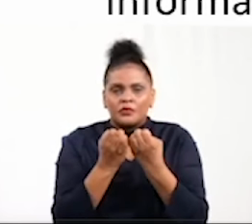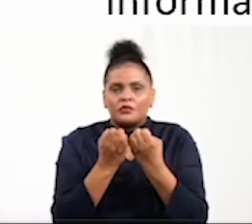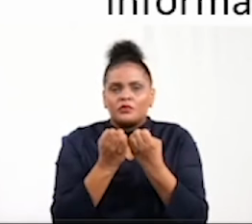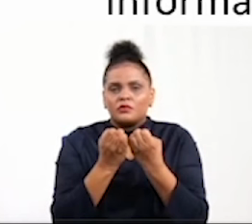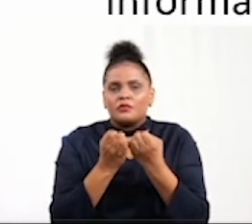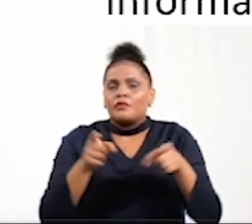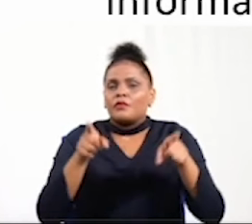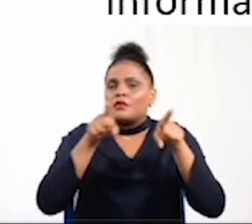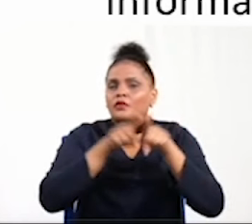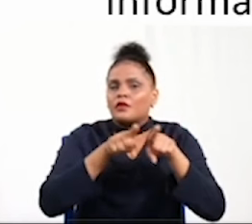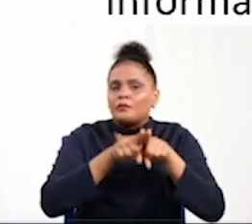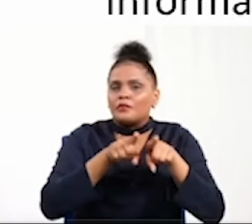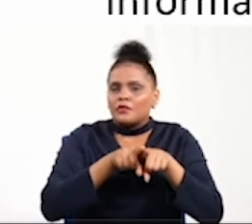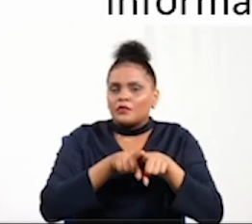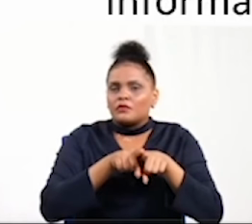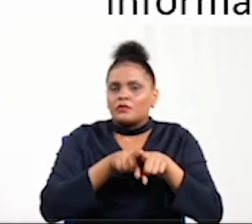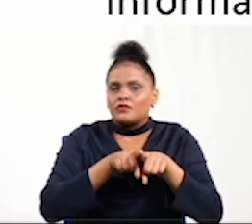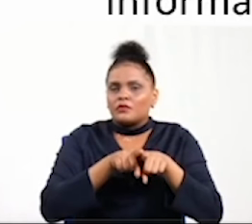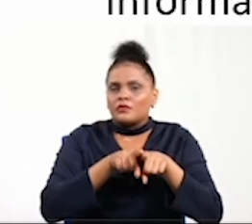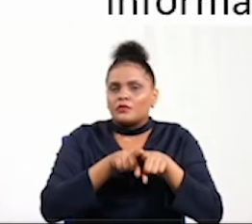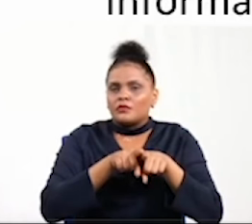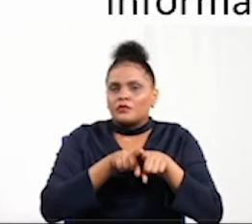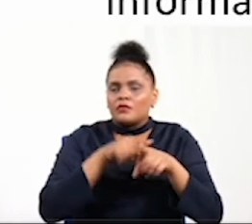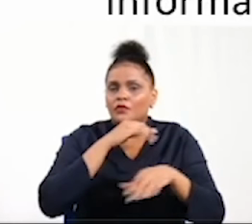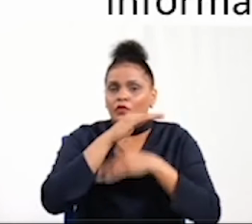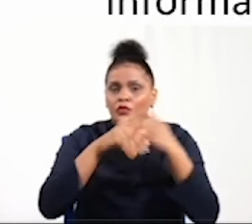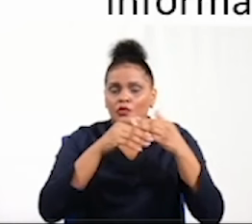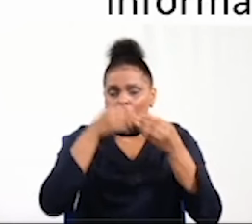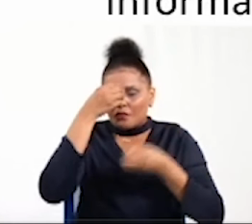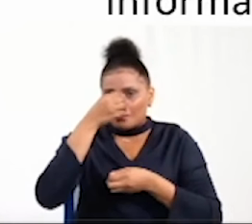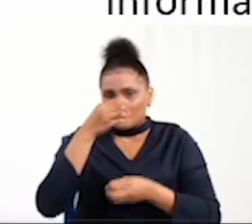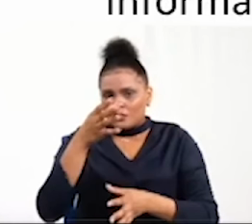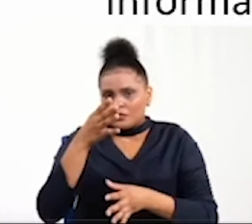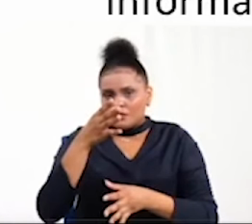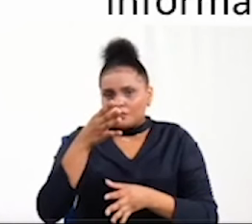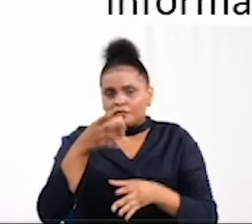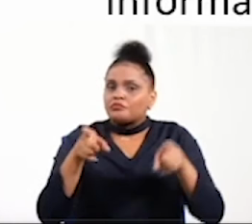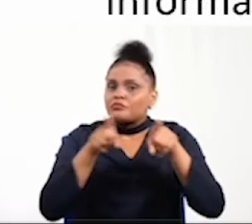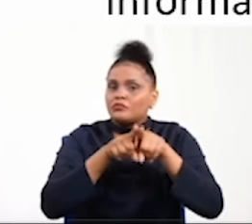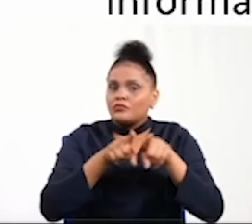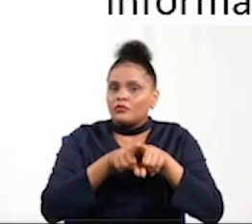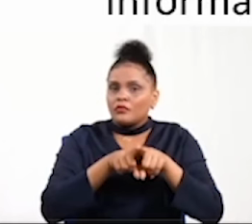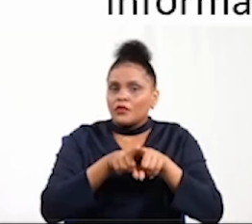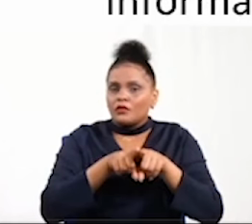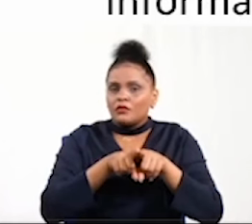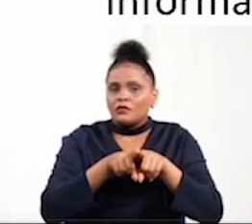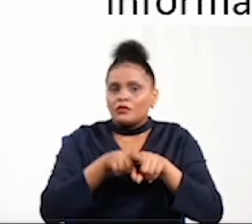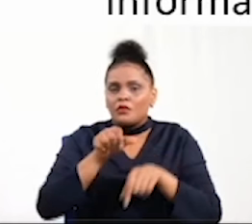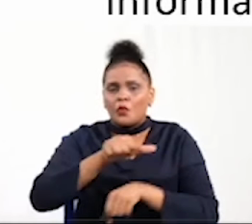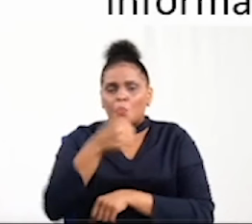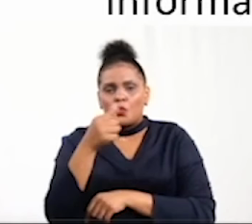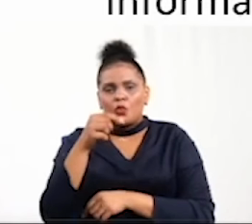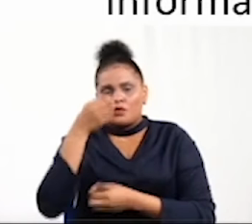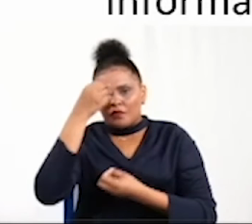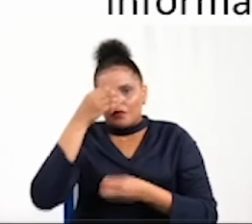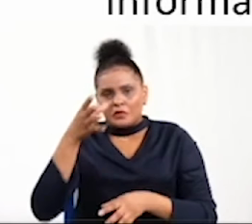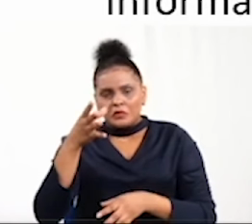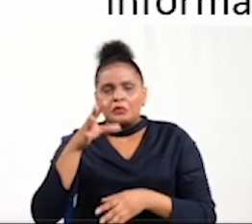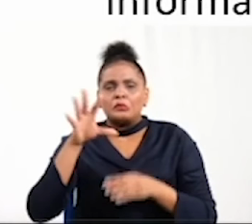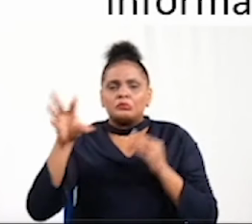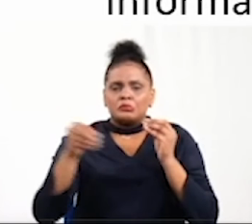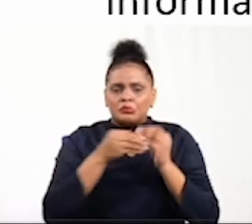labor de supervisión ya tenemos la ficha de recolección de información en nuestra herramienta metodológica con la información volcada